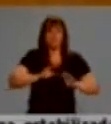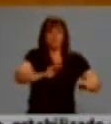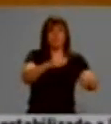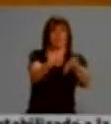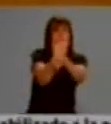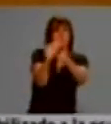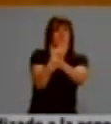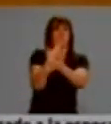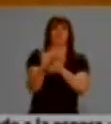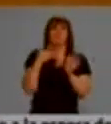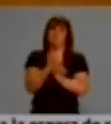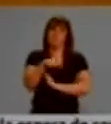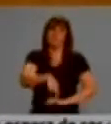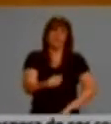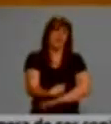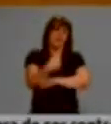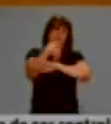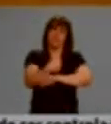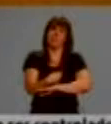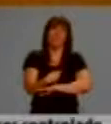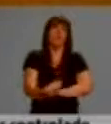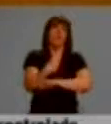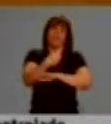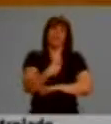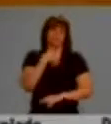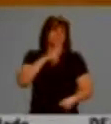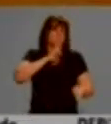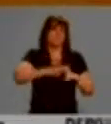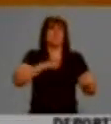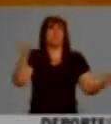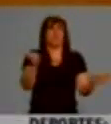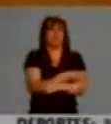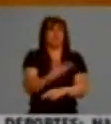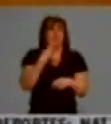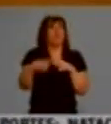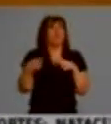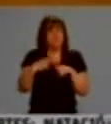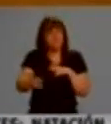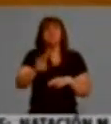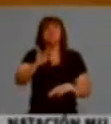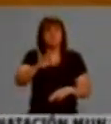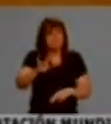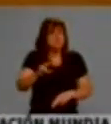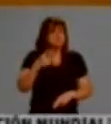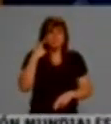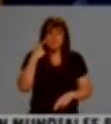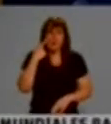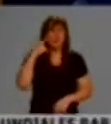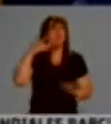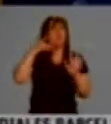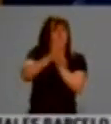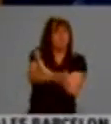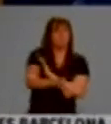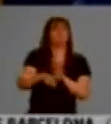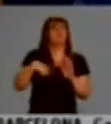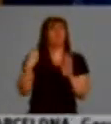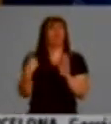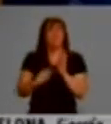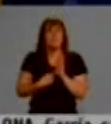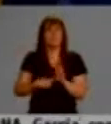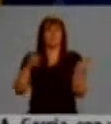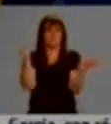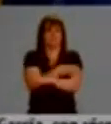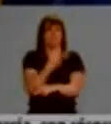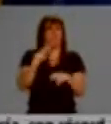obliga a someterle hoy a una rotunda censura política. Sí, a una rotunda censura política que